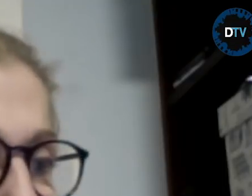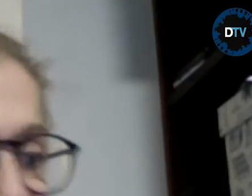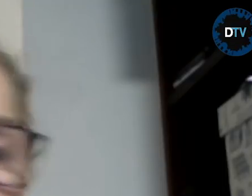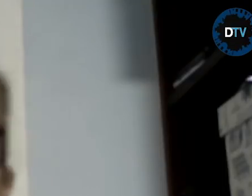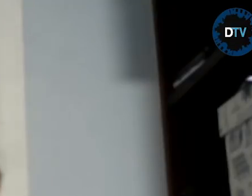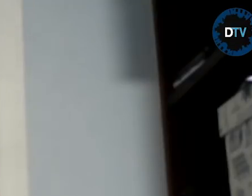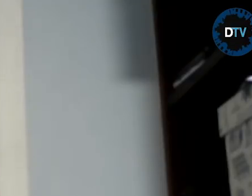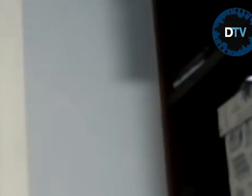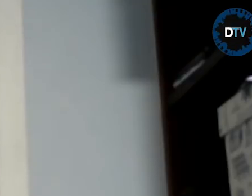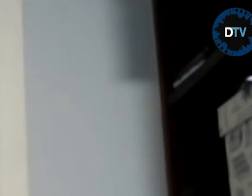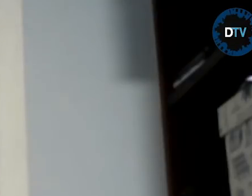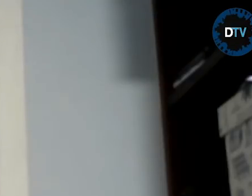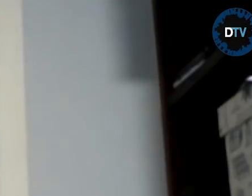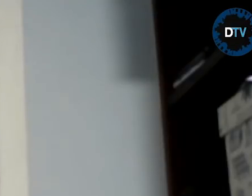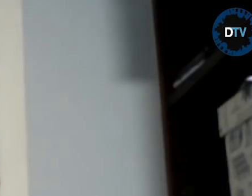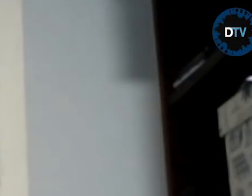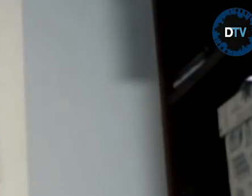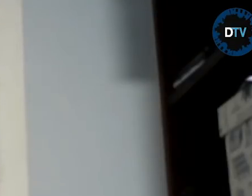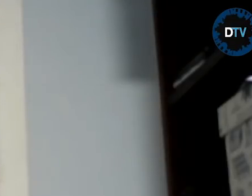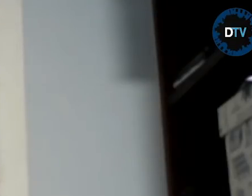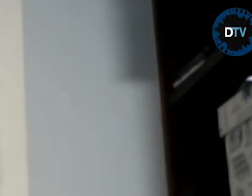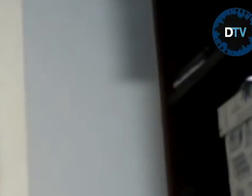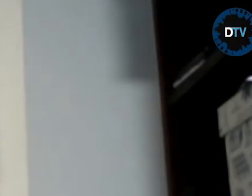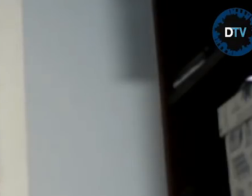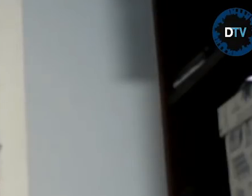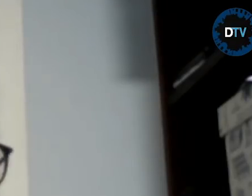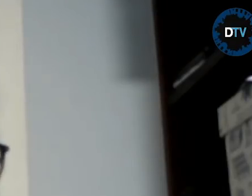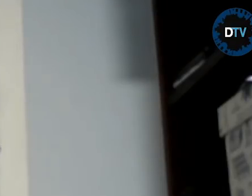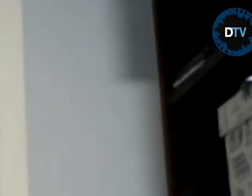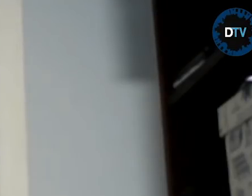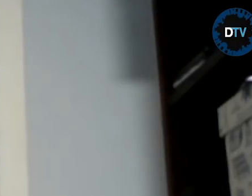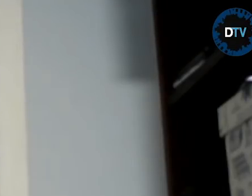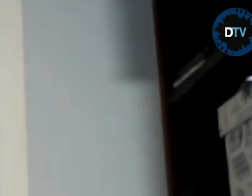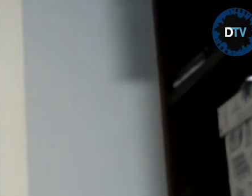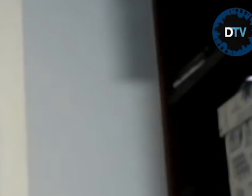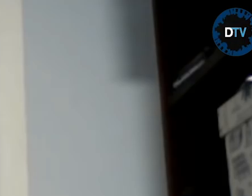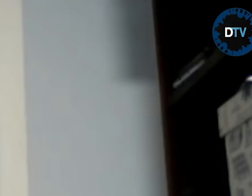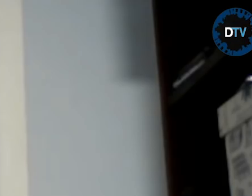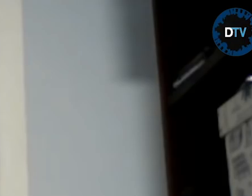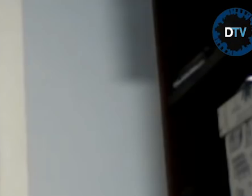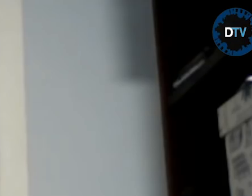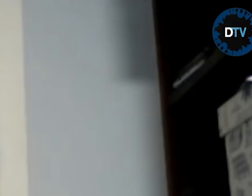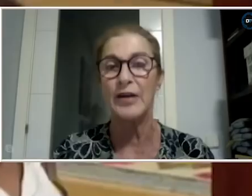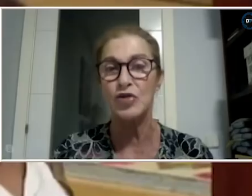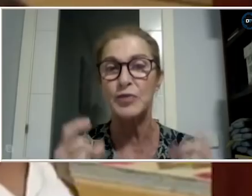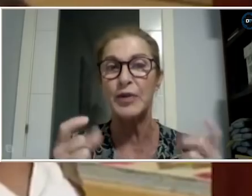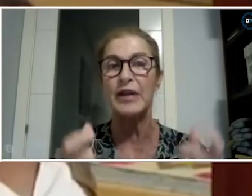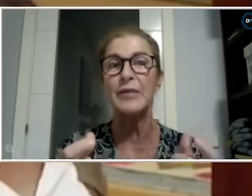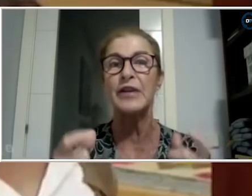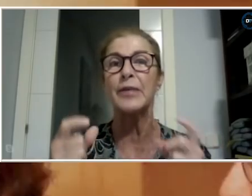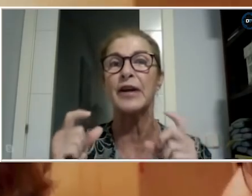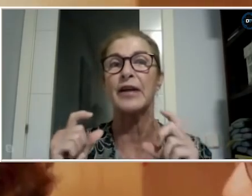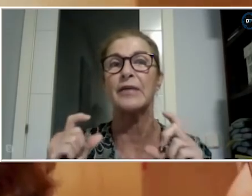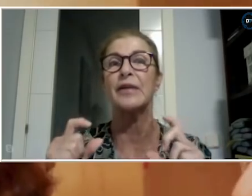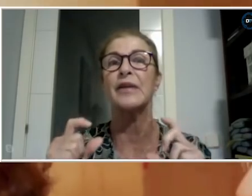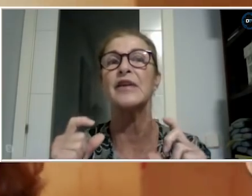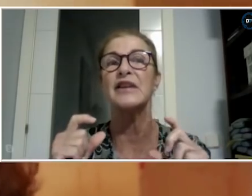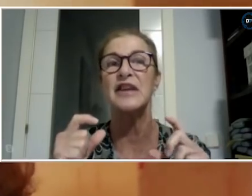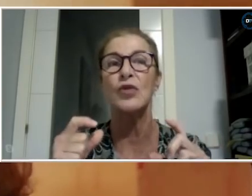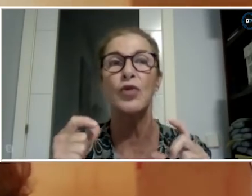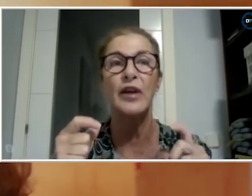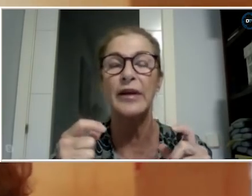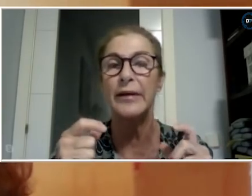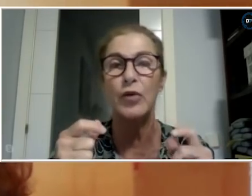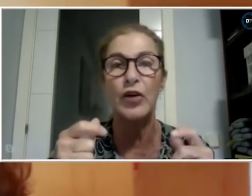números, ocho o nueve números. Y entonces es uno y otro, uno y otro, uno y otro, uno y otro, o sea que han sido creados especialmente para cada vez que